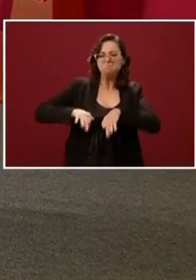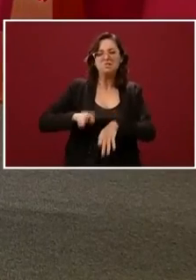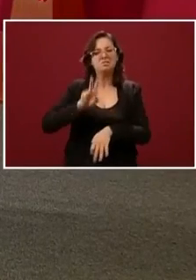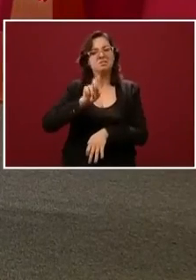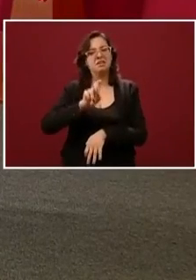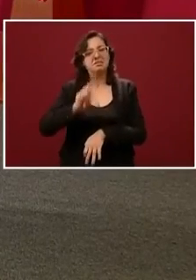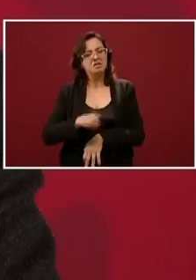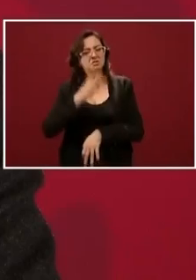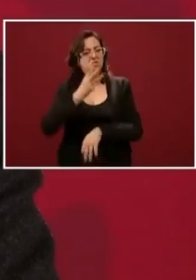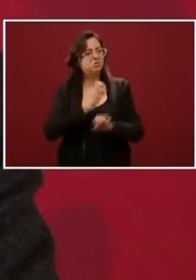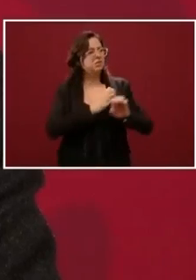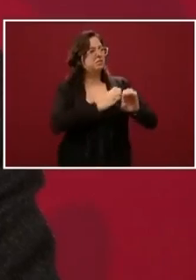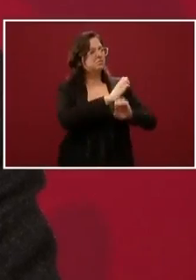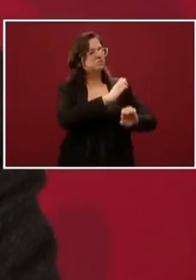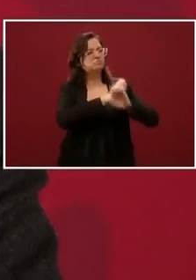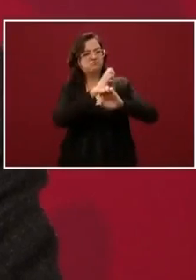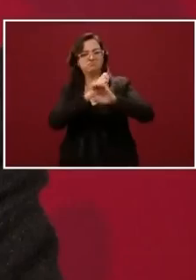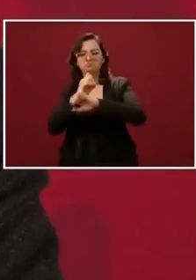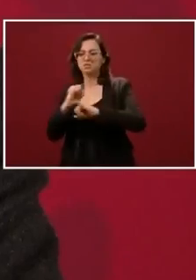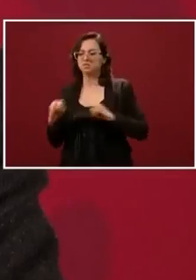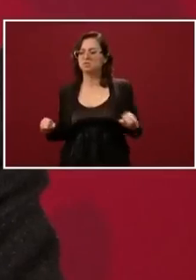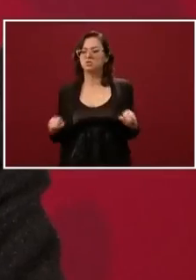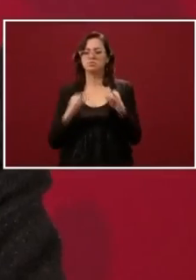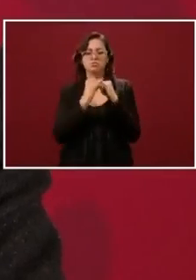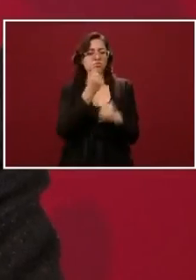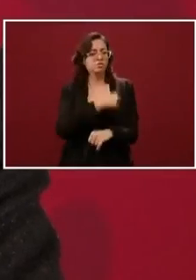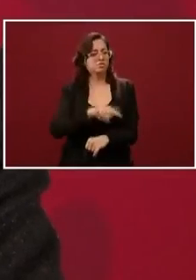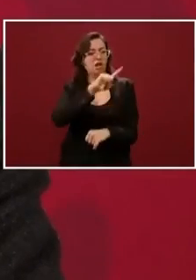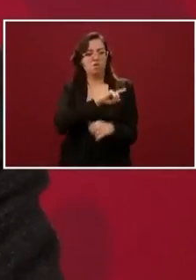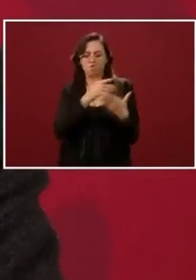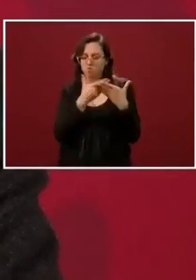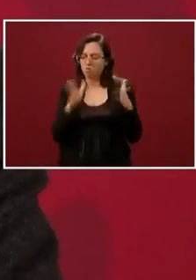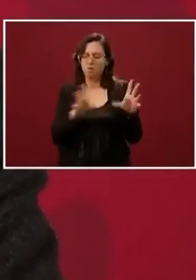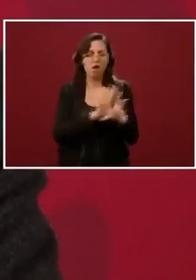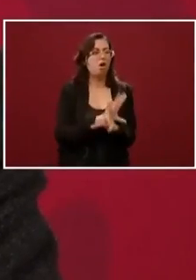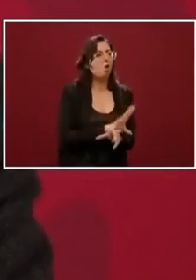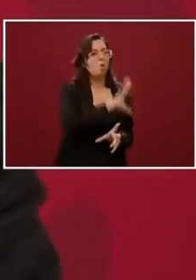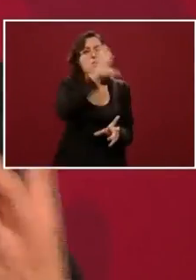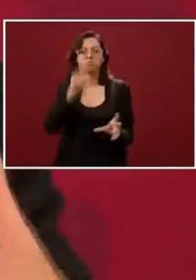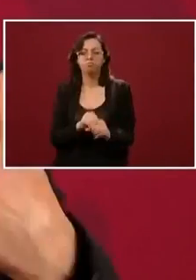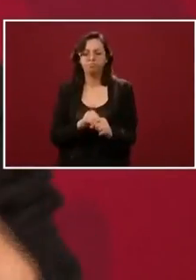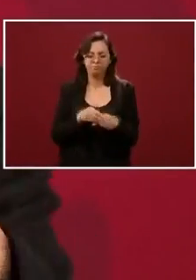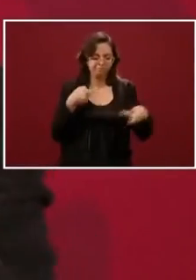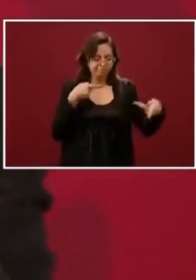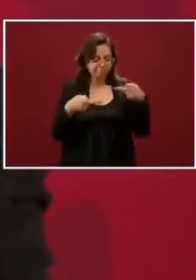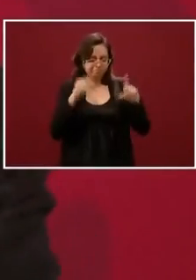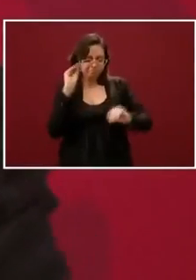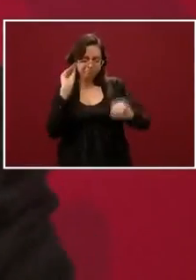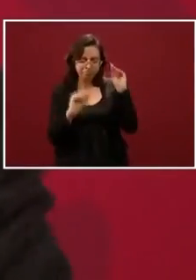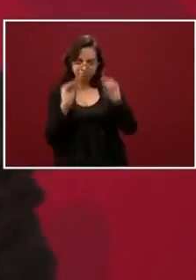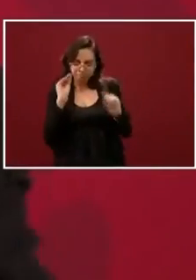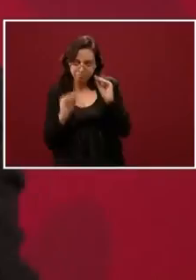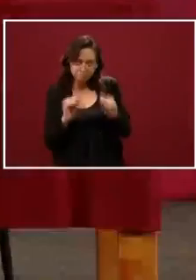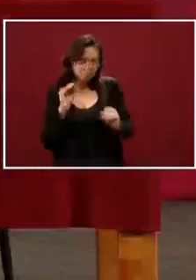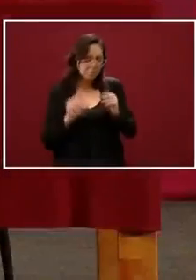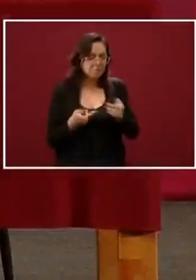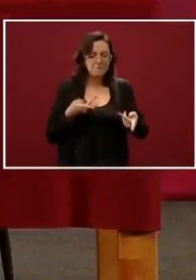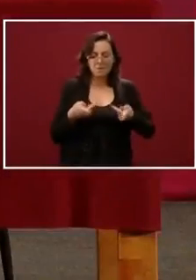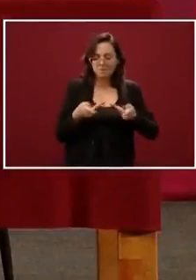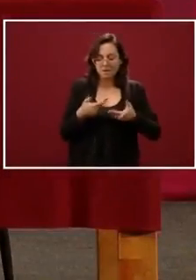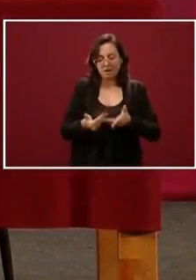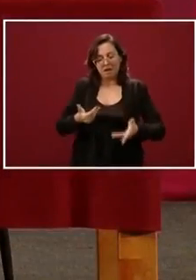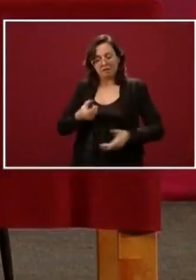32 gobiernos estatales y todas las instituciones públicas del sector salud han estado preparando sus planes y lo que